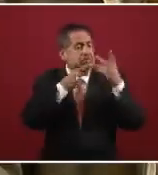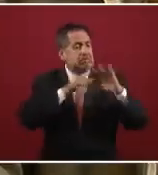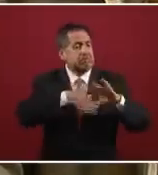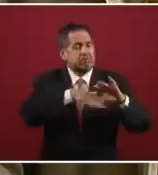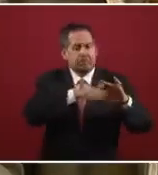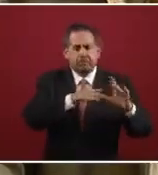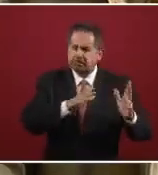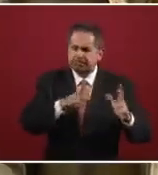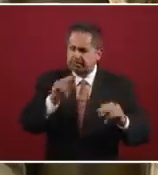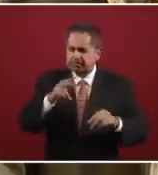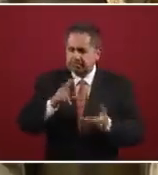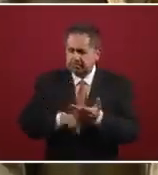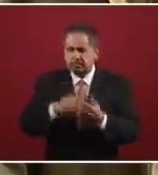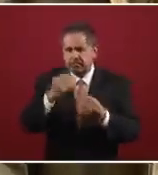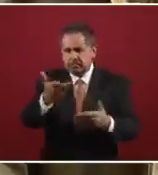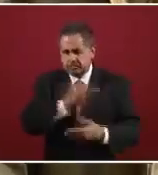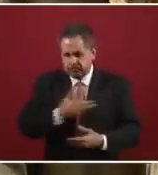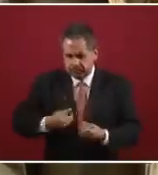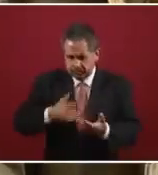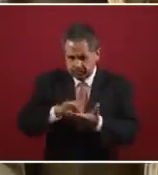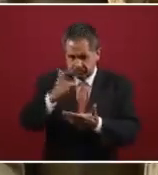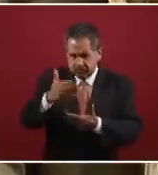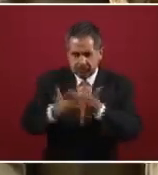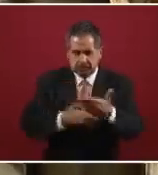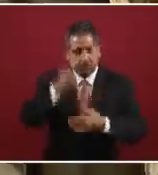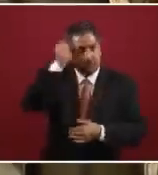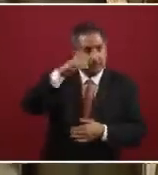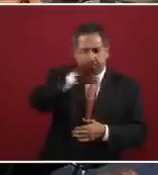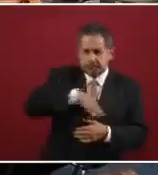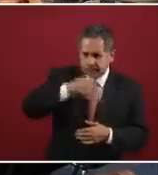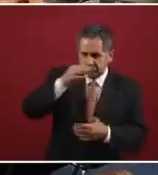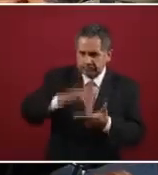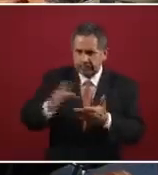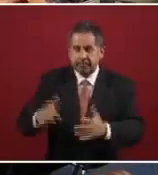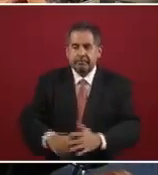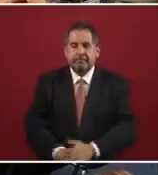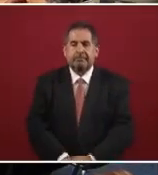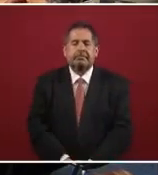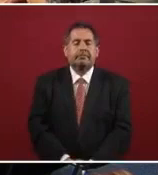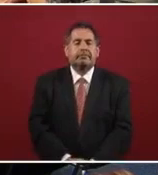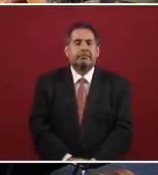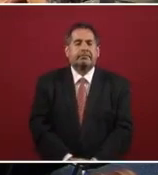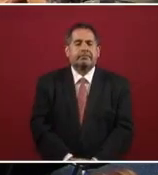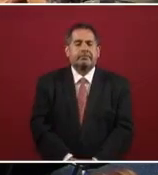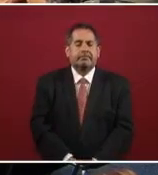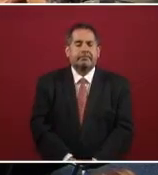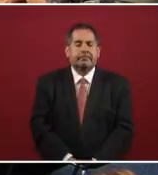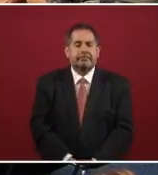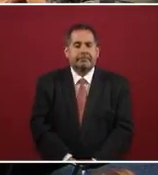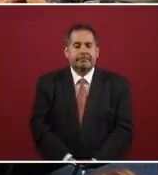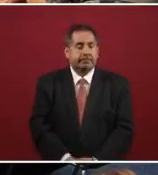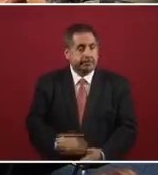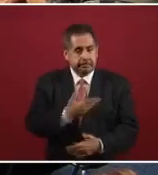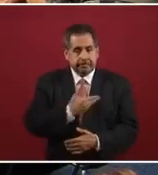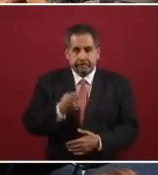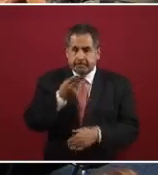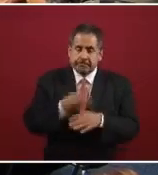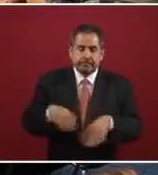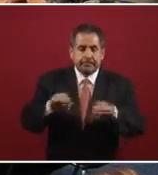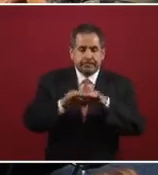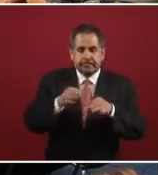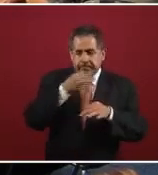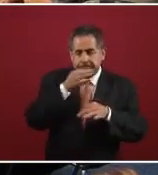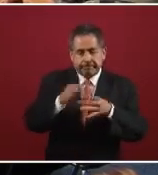no se vale presidente muchas gracias en nombre de sinaloenses muy bien bueno mire es importante porque